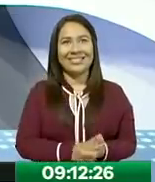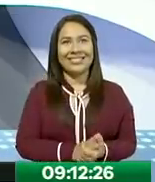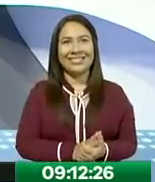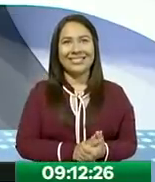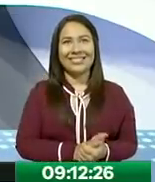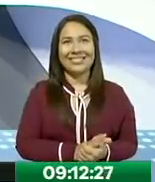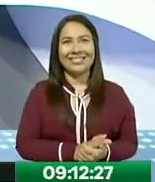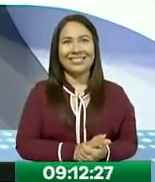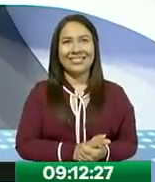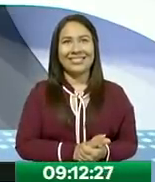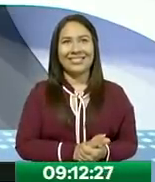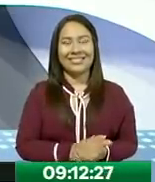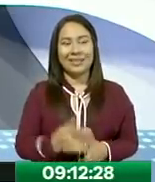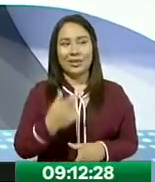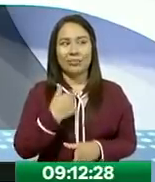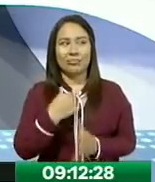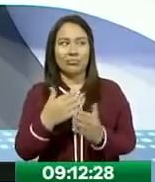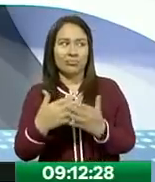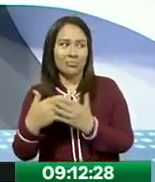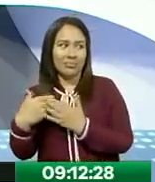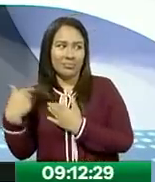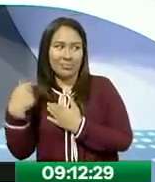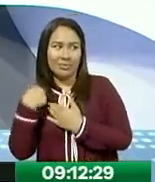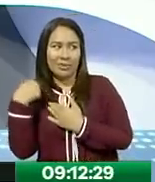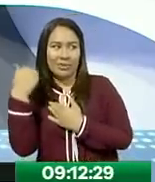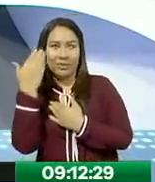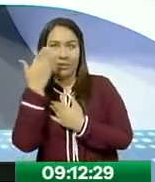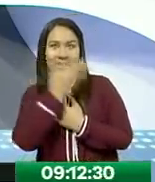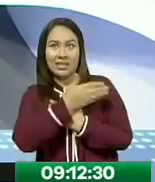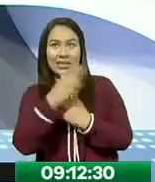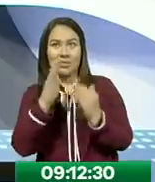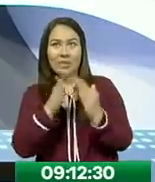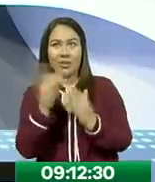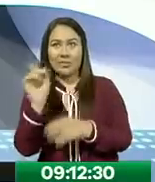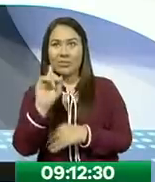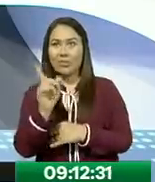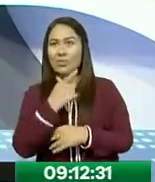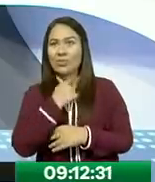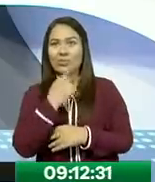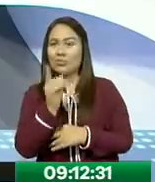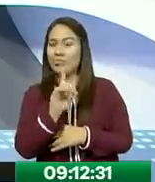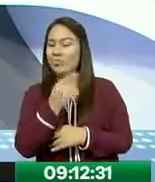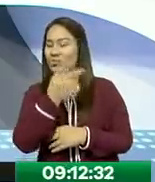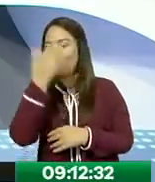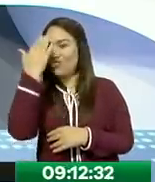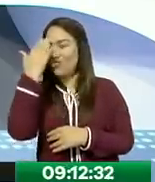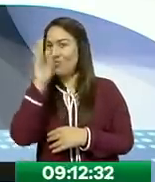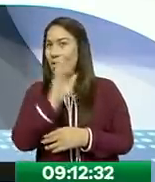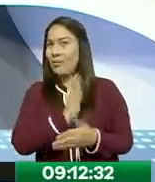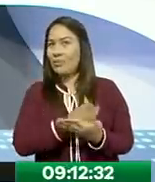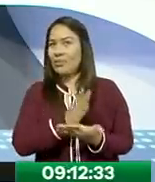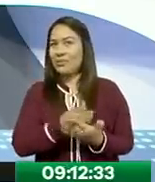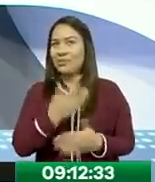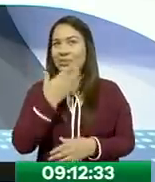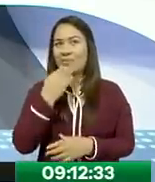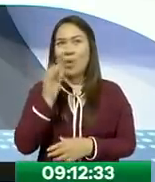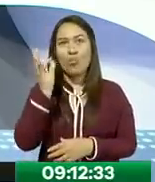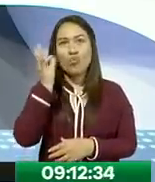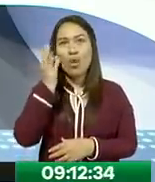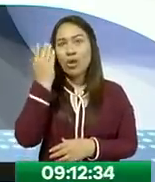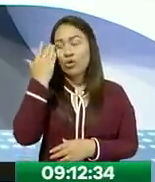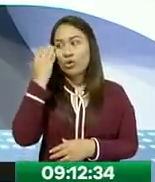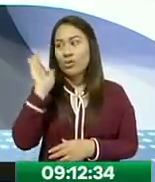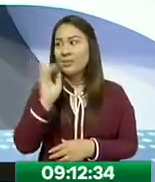porque definitivamente probar la de Roselena y de la del abogado no me gusta. No, pues sí. no apuesto por eso. Mire, por ejemplo, hay que aprender porque